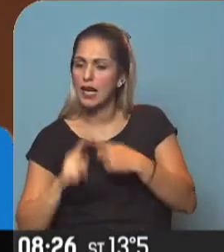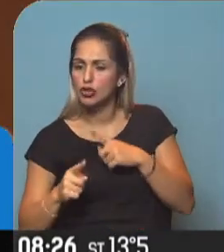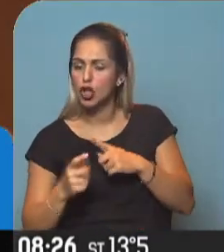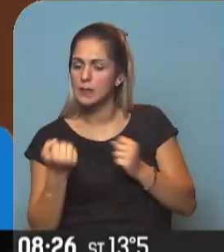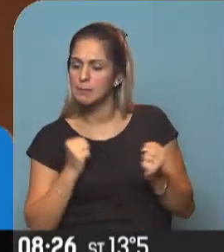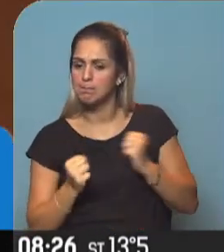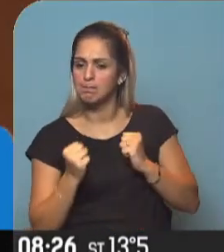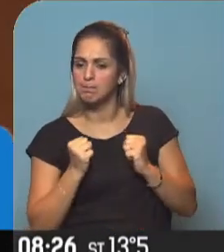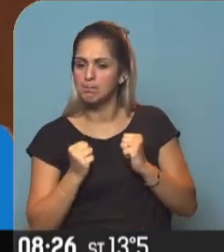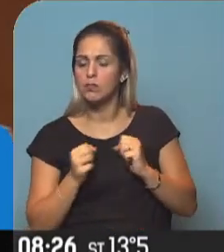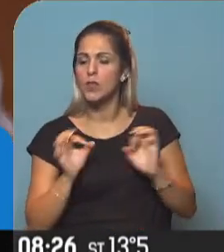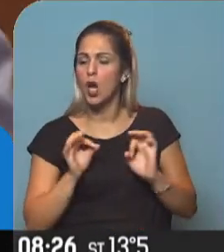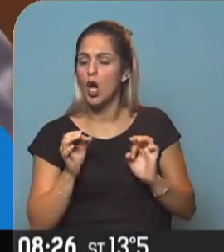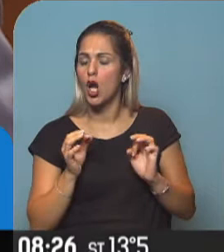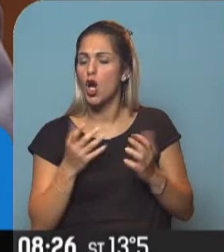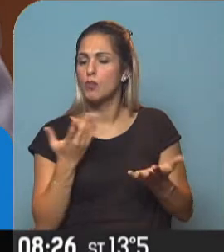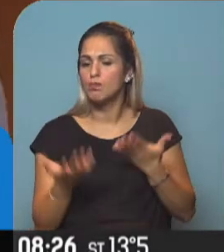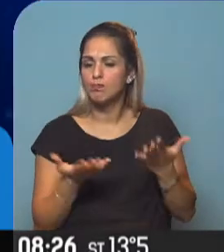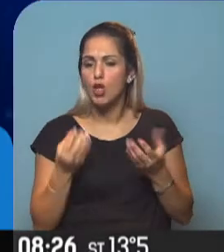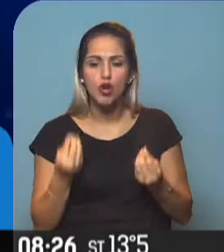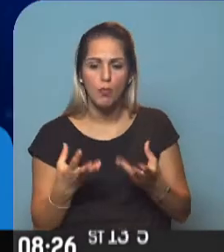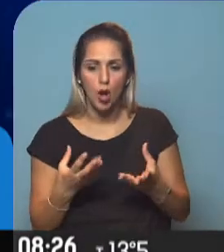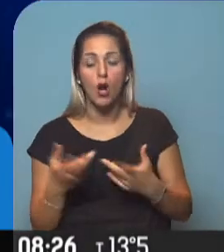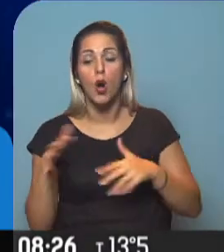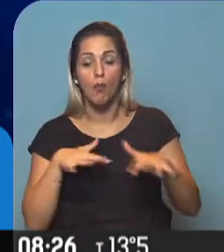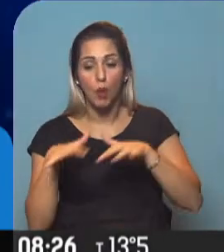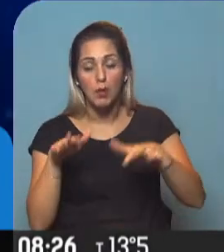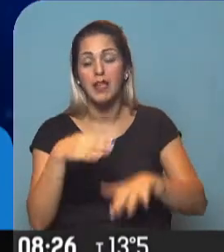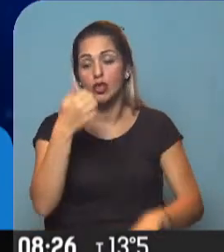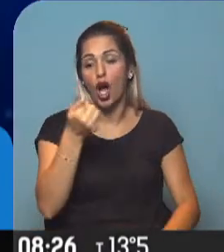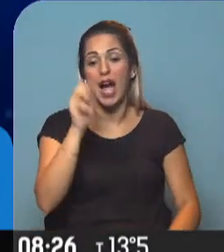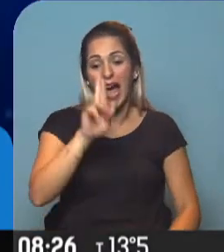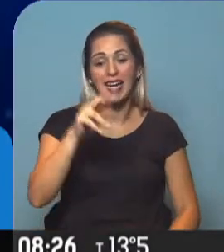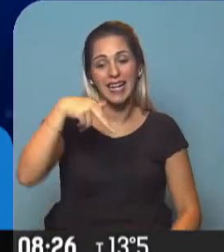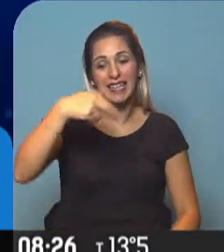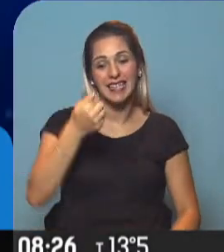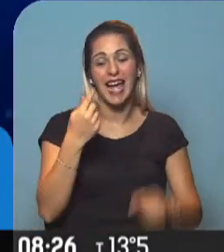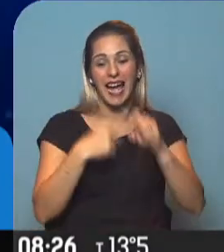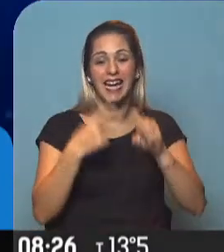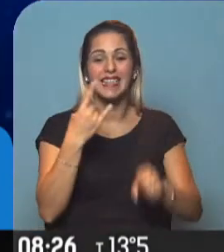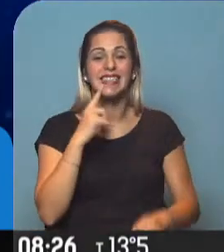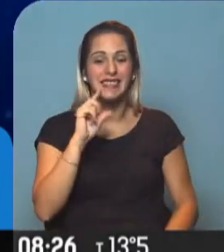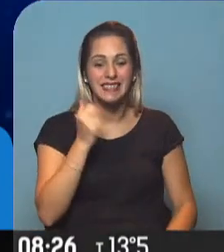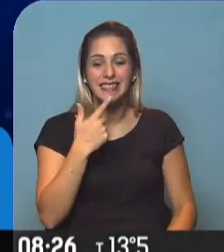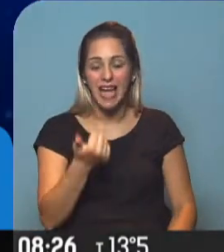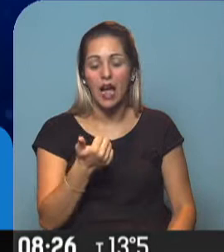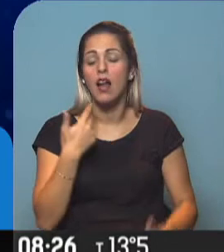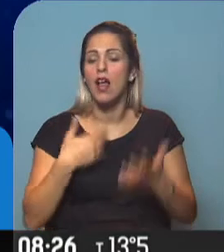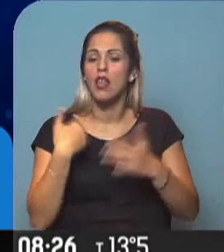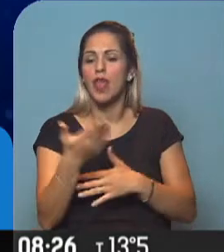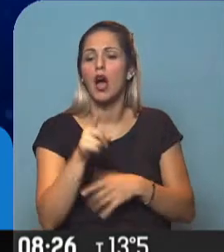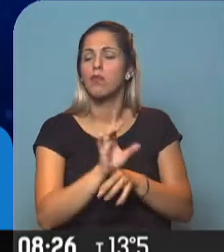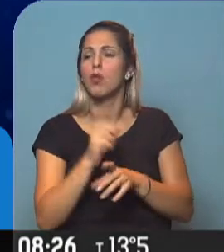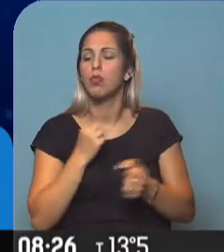atención de una atención media el movimiento anarquista le daba una atención máxima a dar porque el movimiento